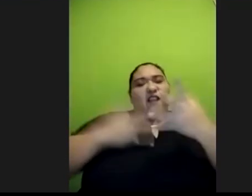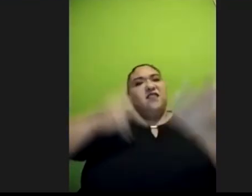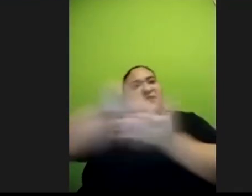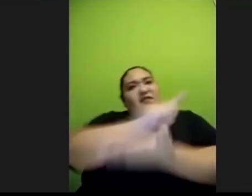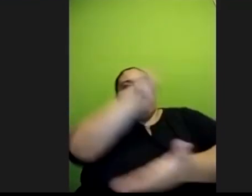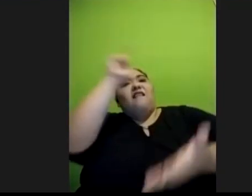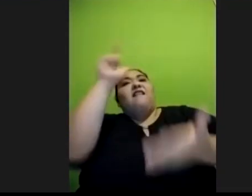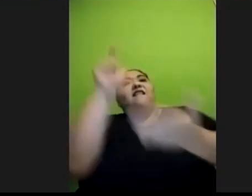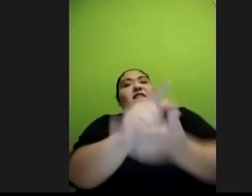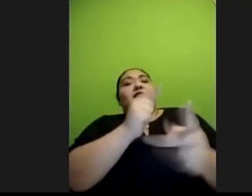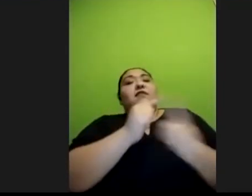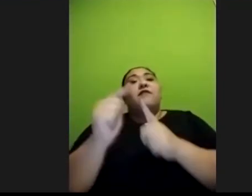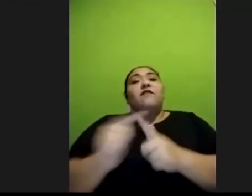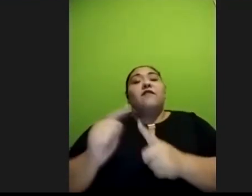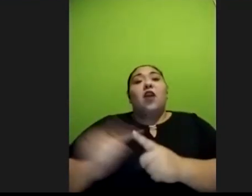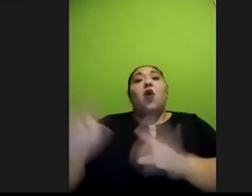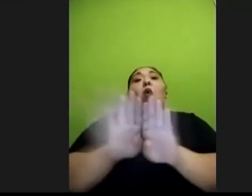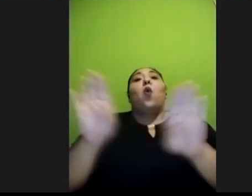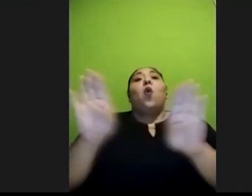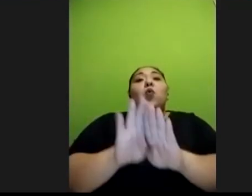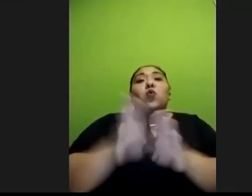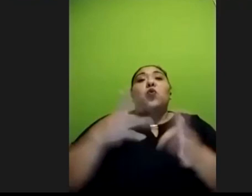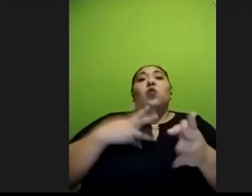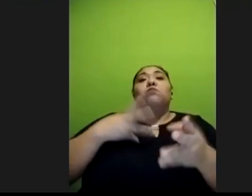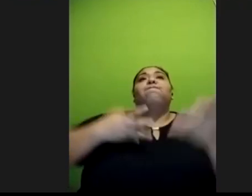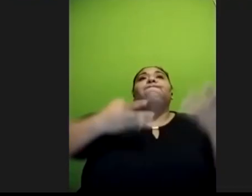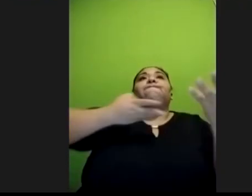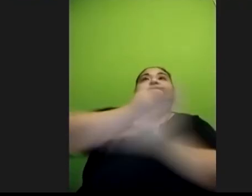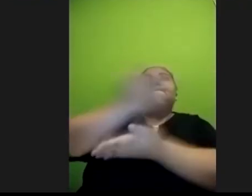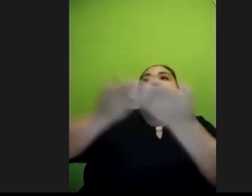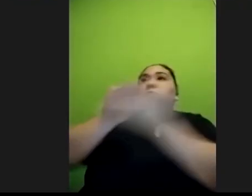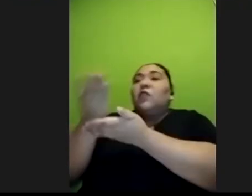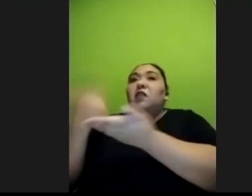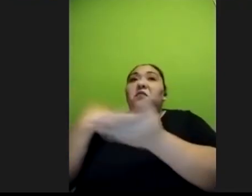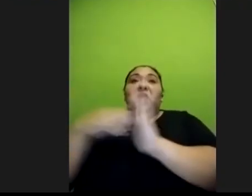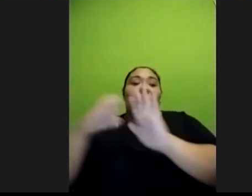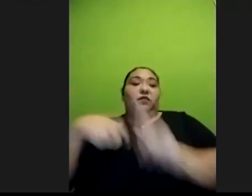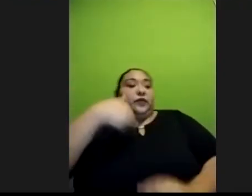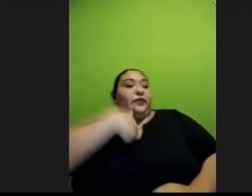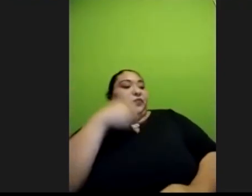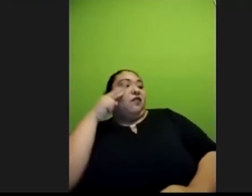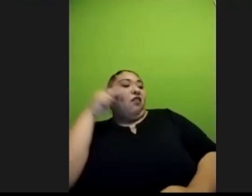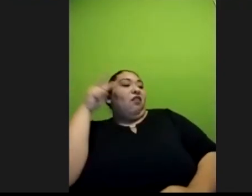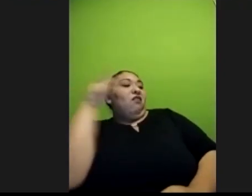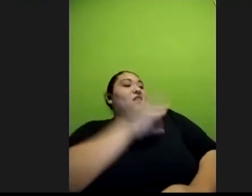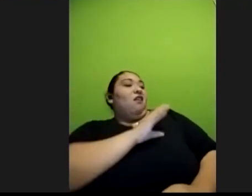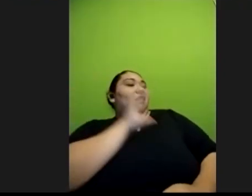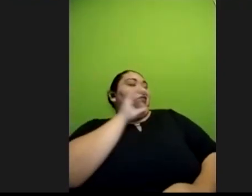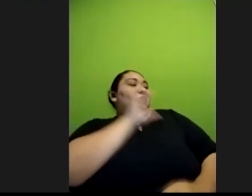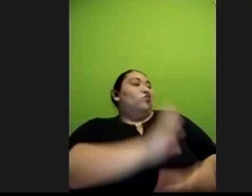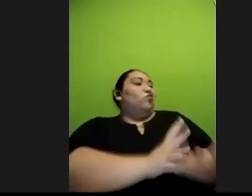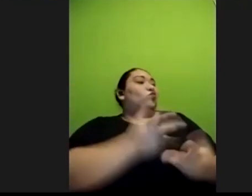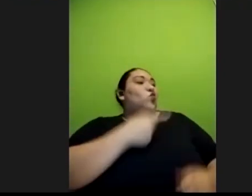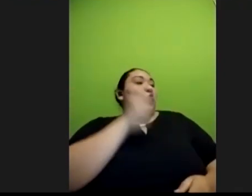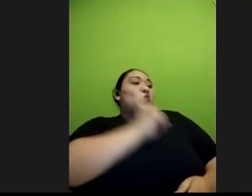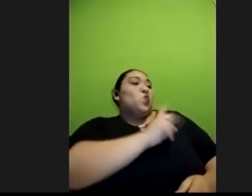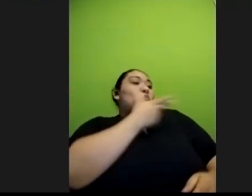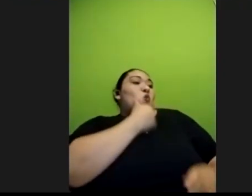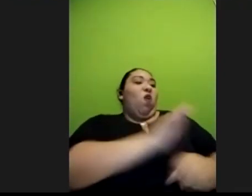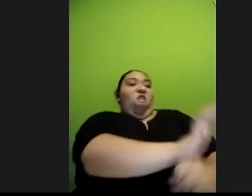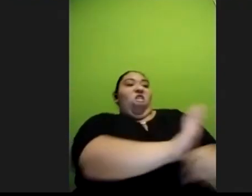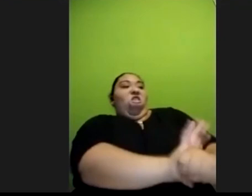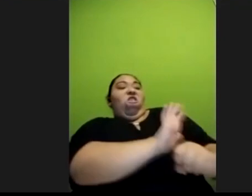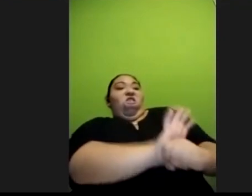cómo nos comportamos individualmente, si somos racistas o no, si somos sexistas o no, si no nos caen bien